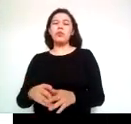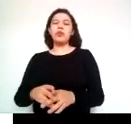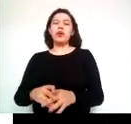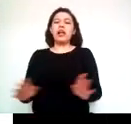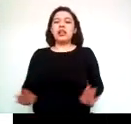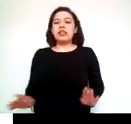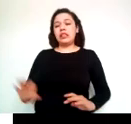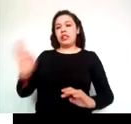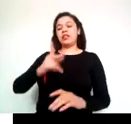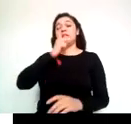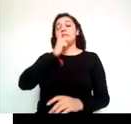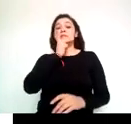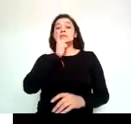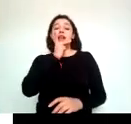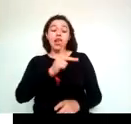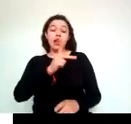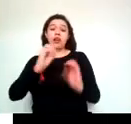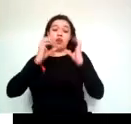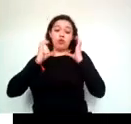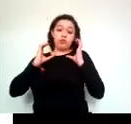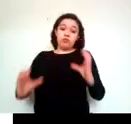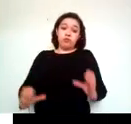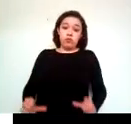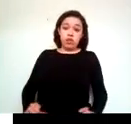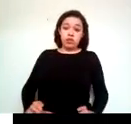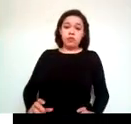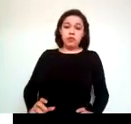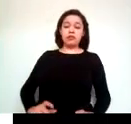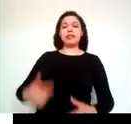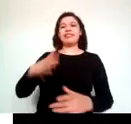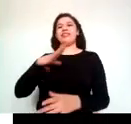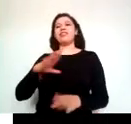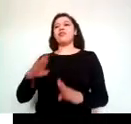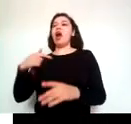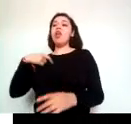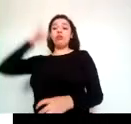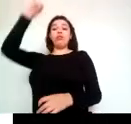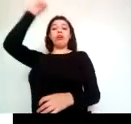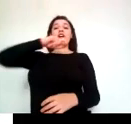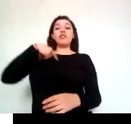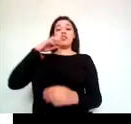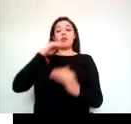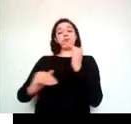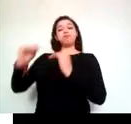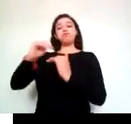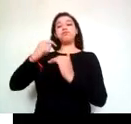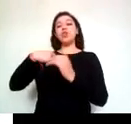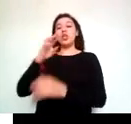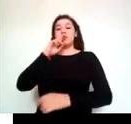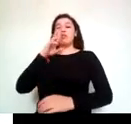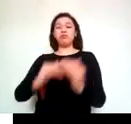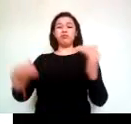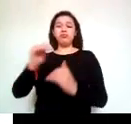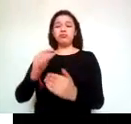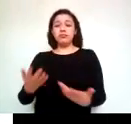ser verbal o puede ser física incluso, pues se presenta el hostigamiento. Y los malos tratos en general son aquellos